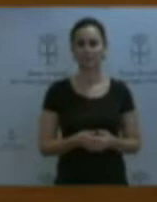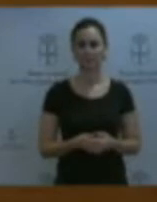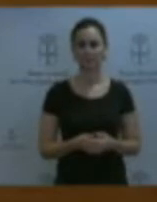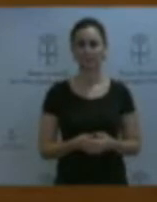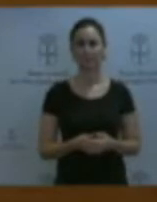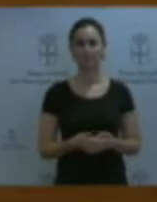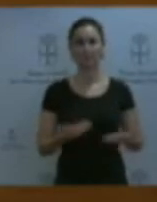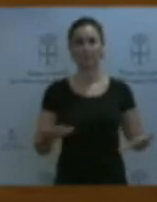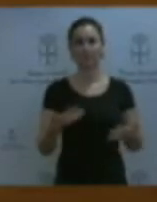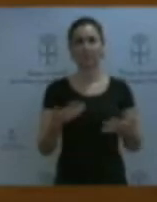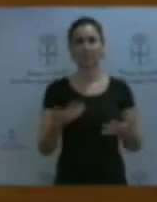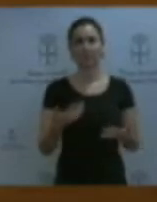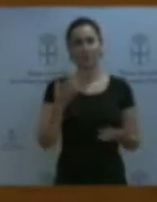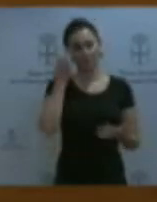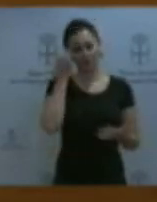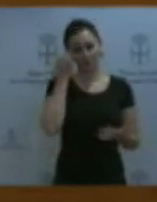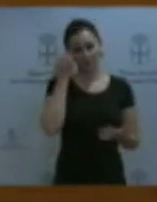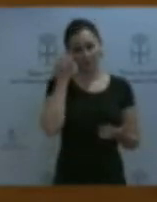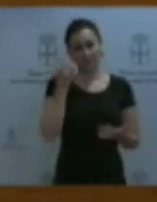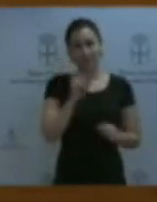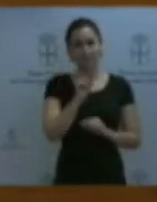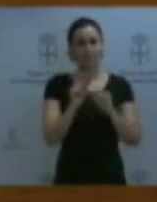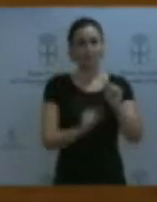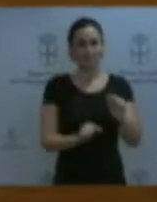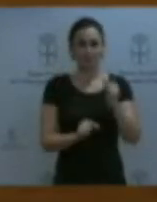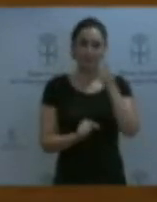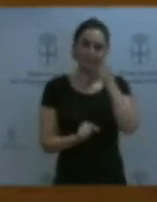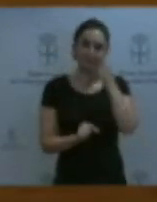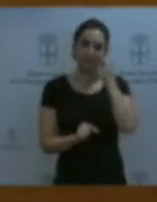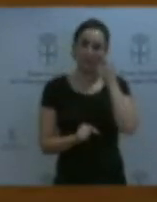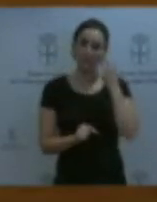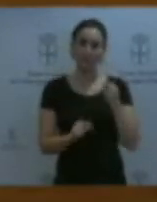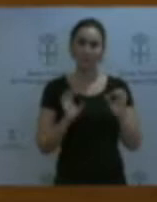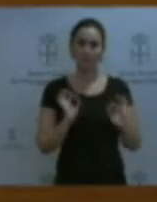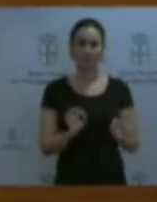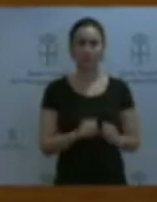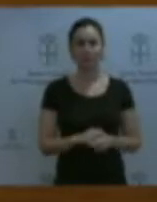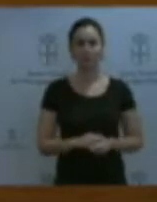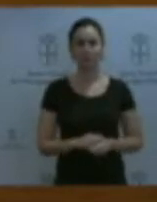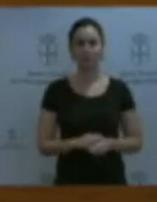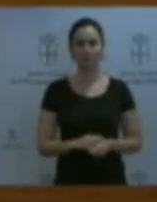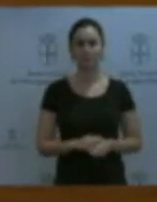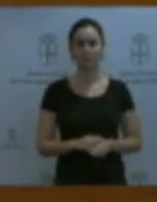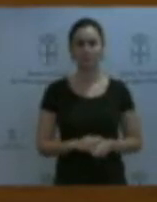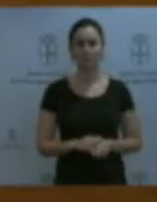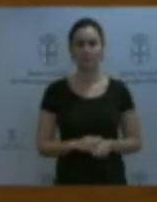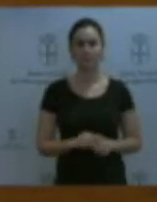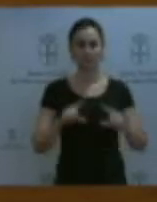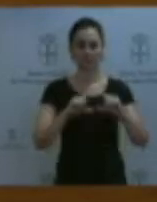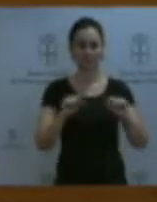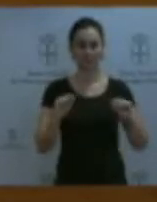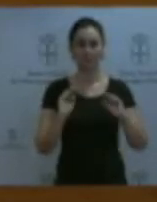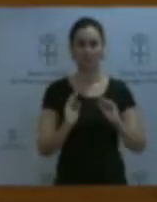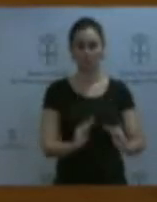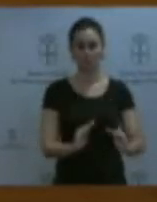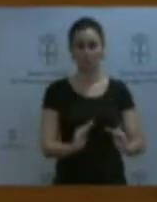la interpelación, que se había reducido a la parte asturiana la dotación de